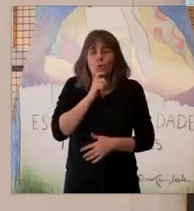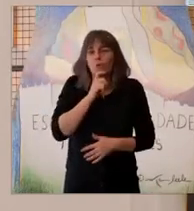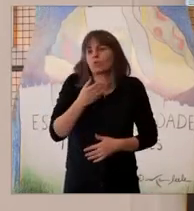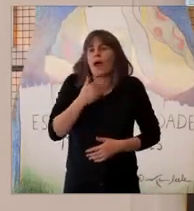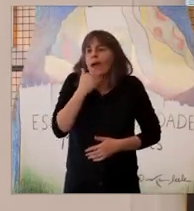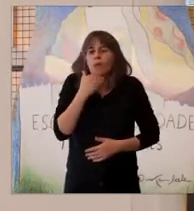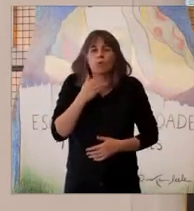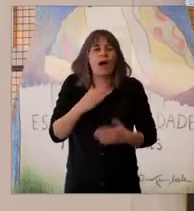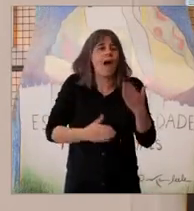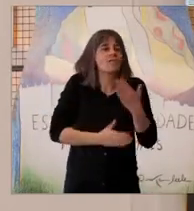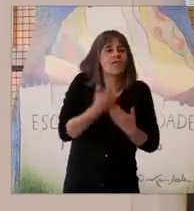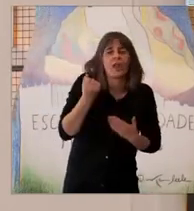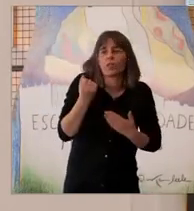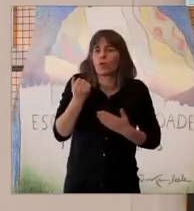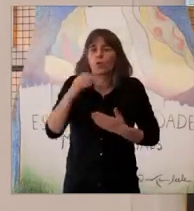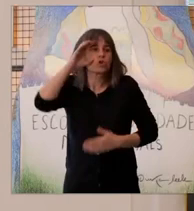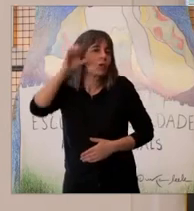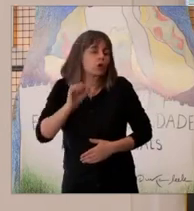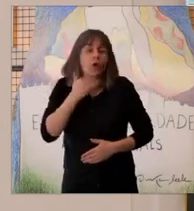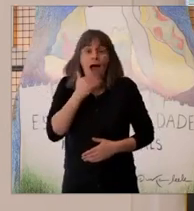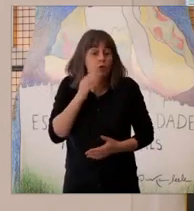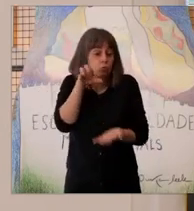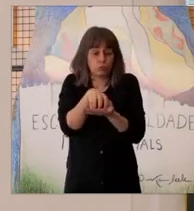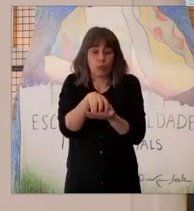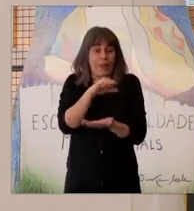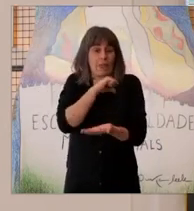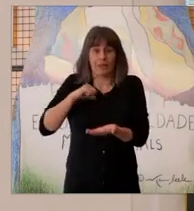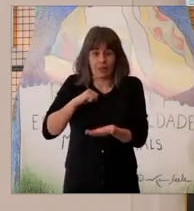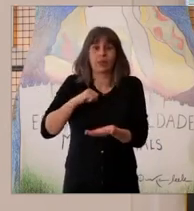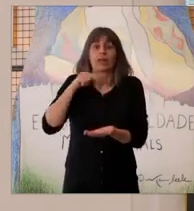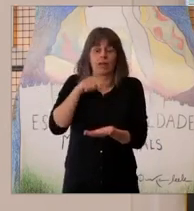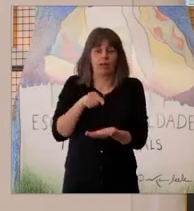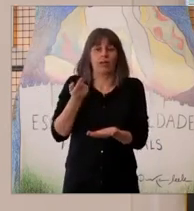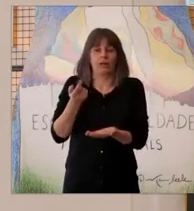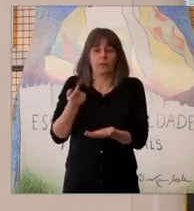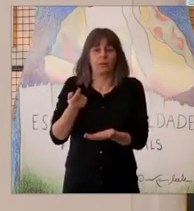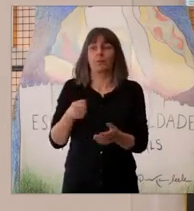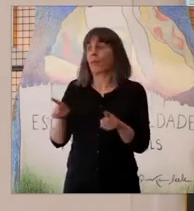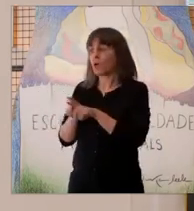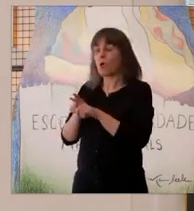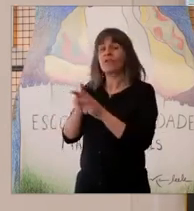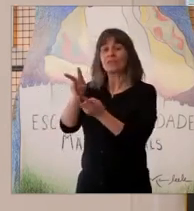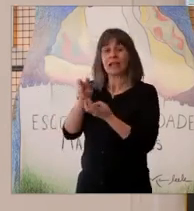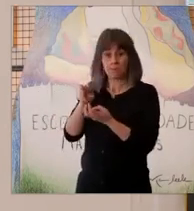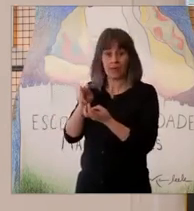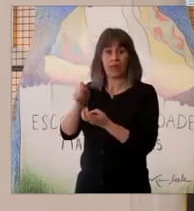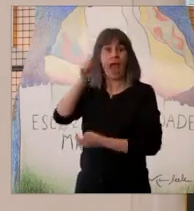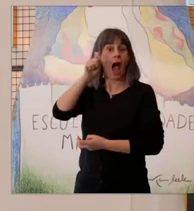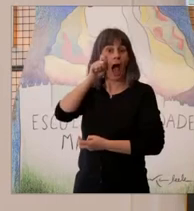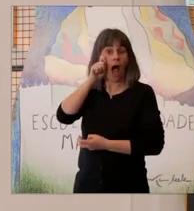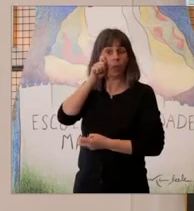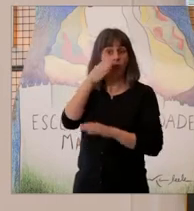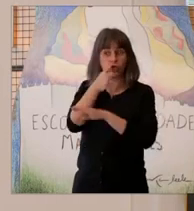federación un observatorio algo independiente sé que legislativamente es inviable algo igual que fiscalmente se hacen auditorías igual